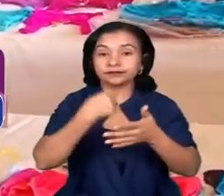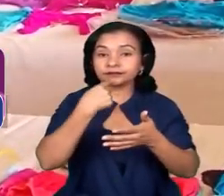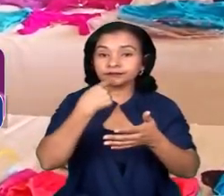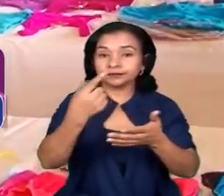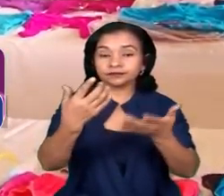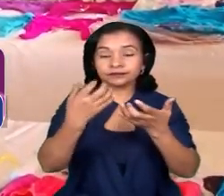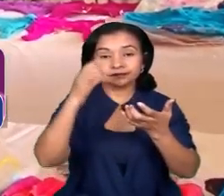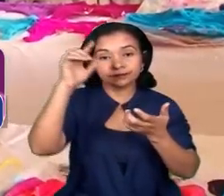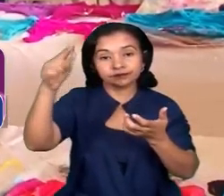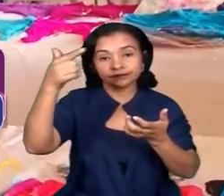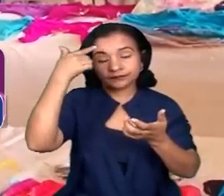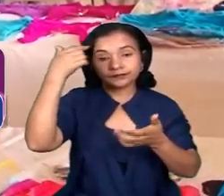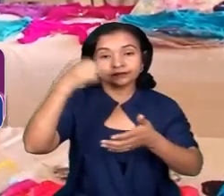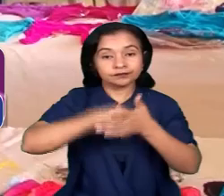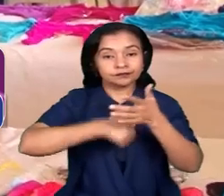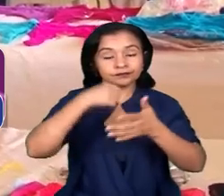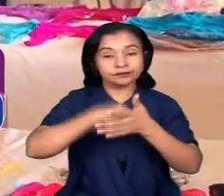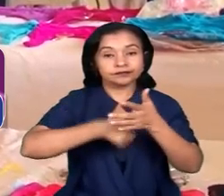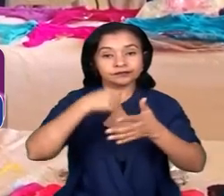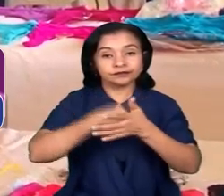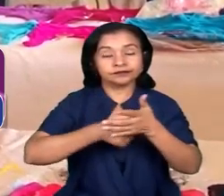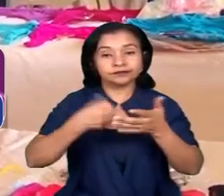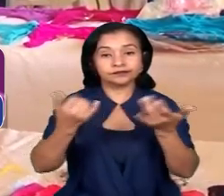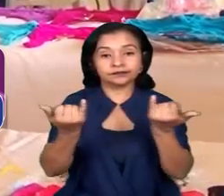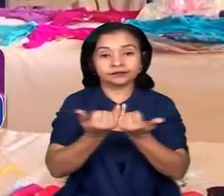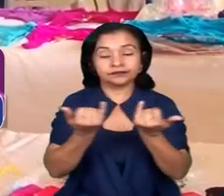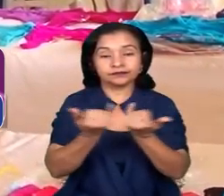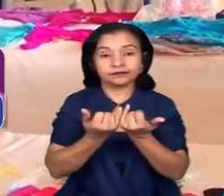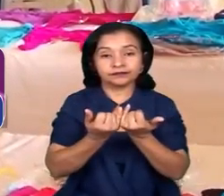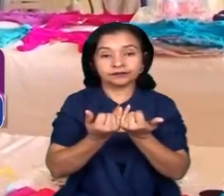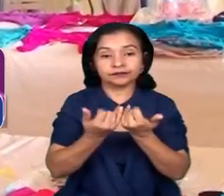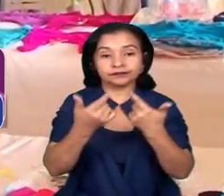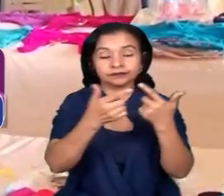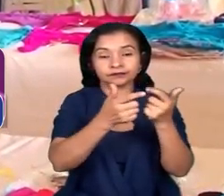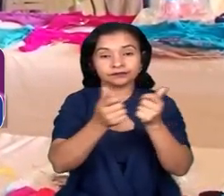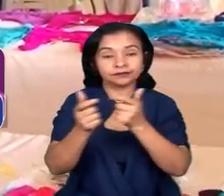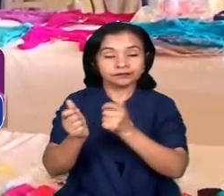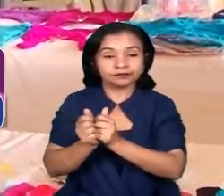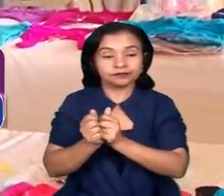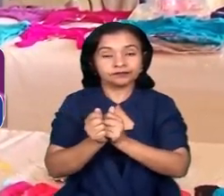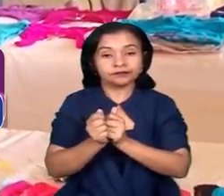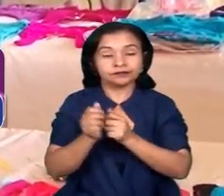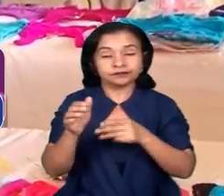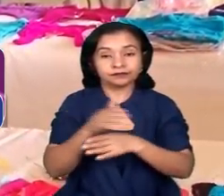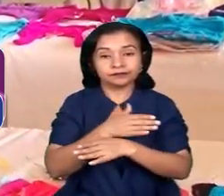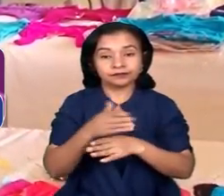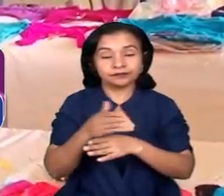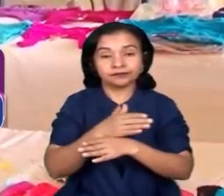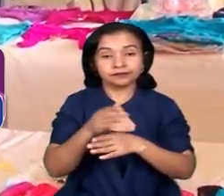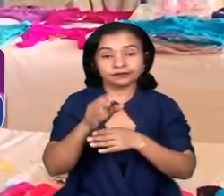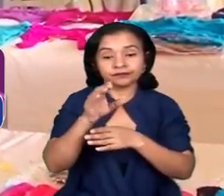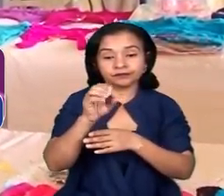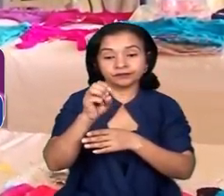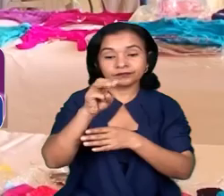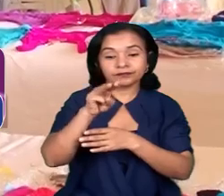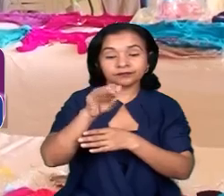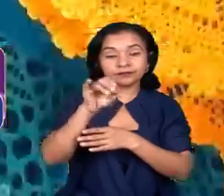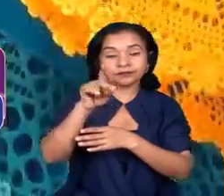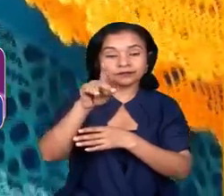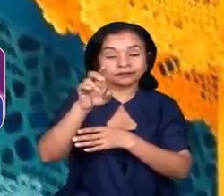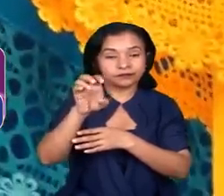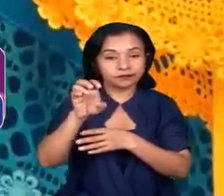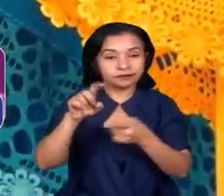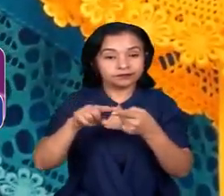pedimos al gobierno, que fortalezca la mediana y pequeña empresa, microempresa de las comipymes, de los